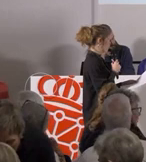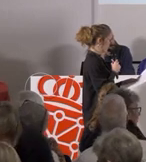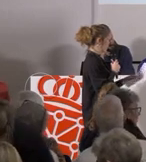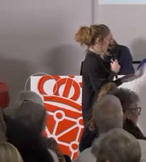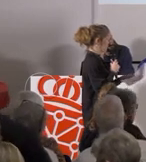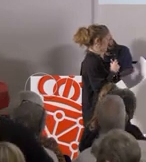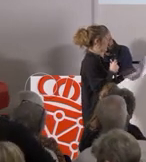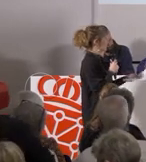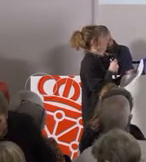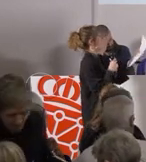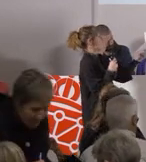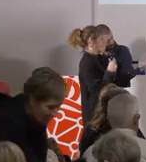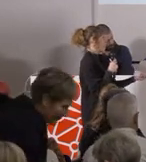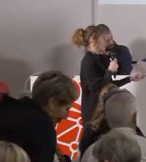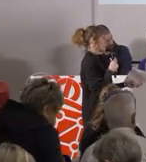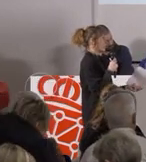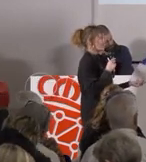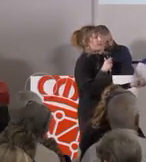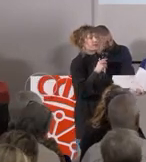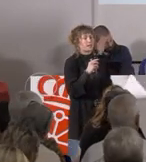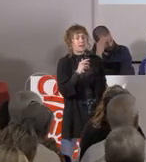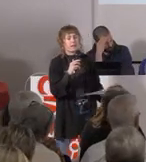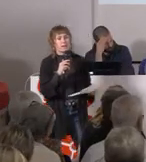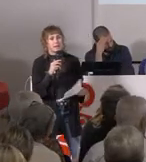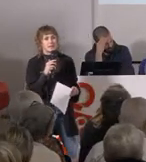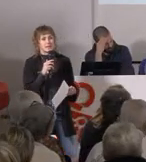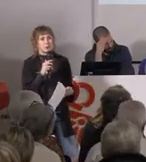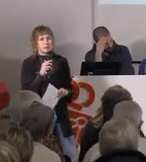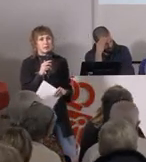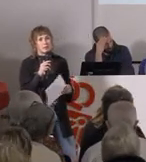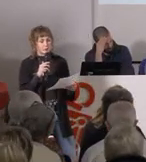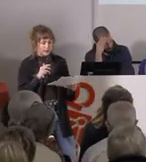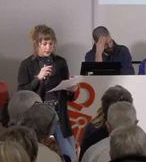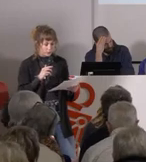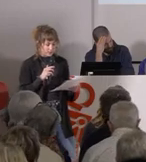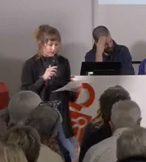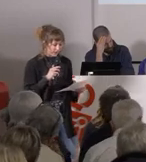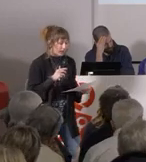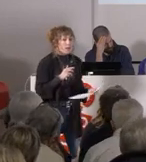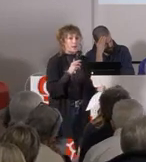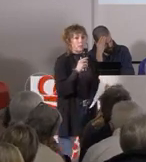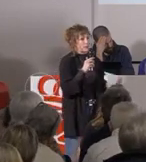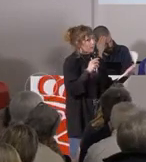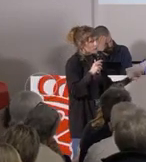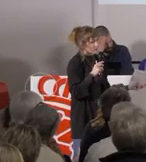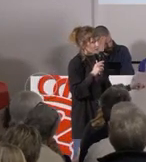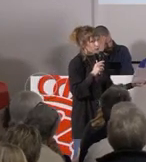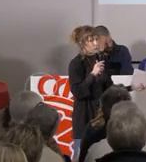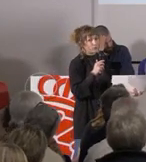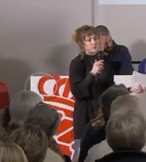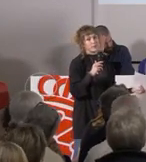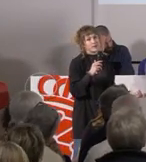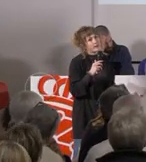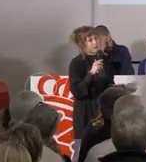de modelo residencial y otras iniciativas que están comenzando o que quieren comenzar. Primero les presento